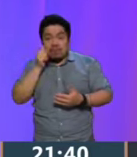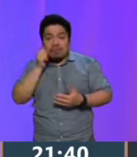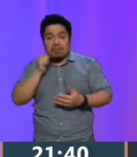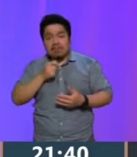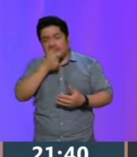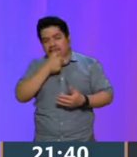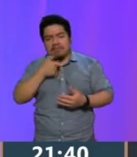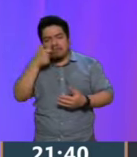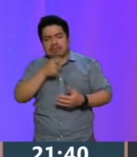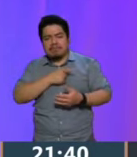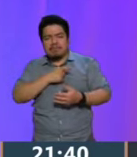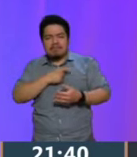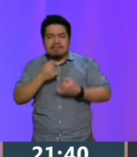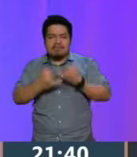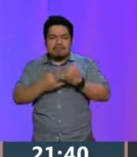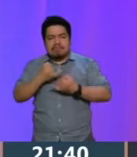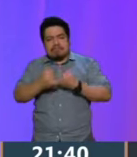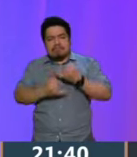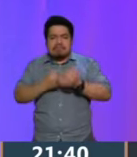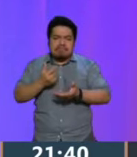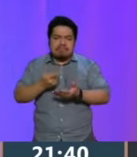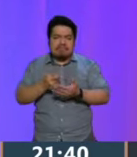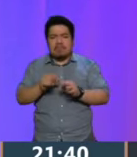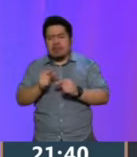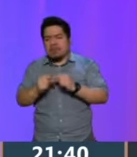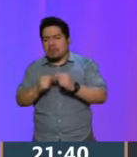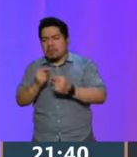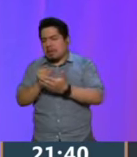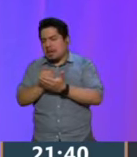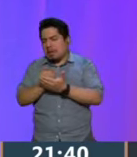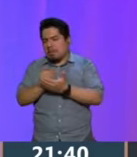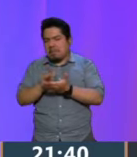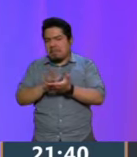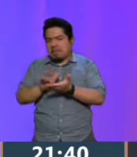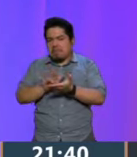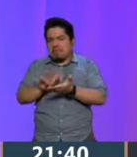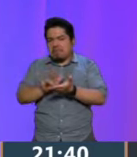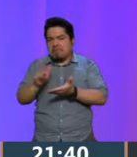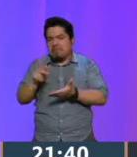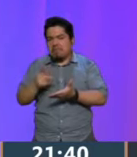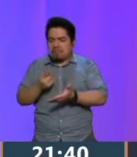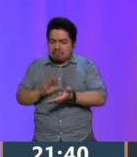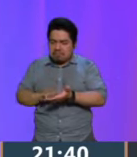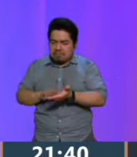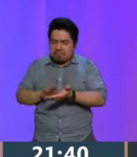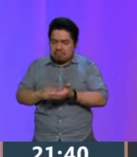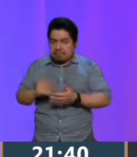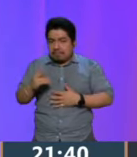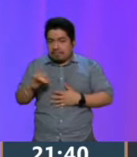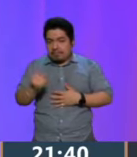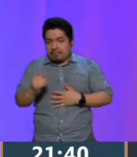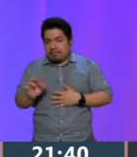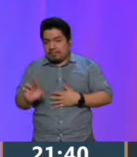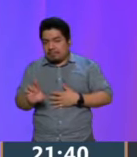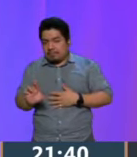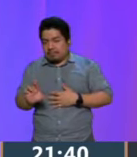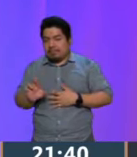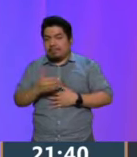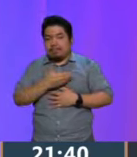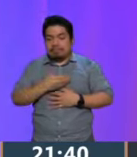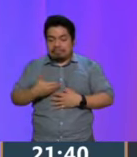está jugándole pues un poco el partido a favor de Morena, pero los resultados los vamos a ver el 2 de junio cuando Xochitl Gálvez sea